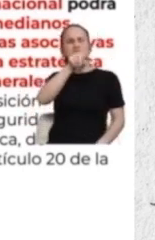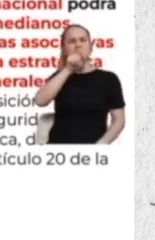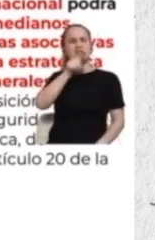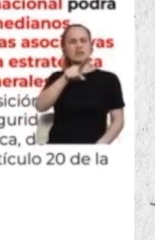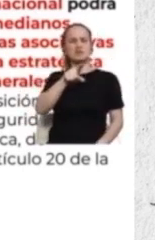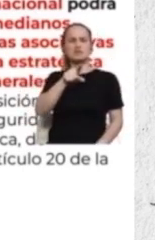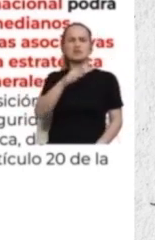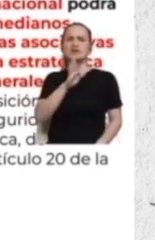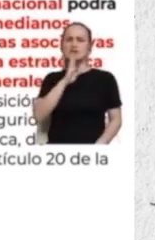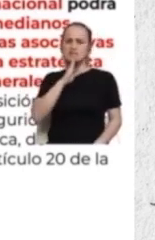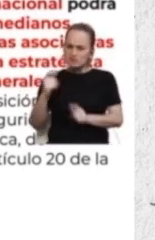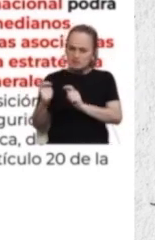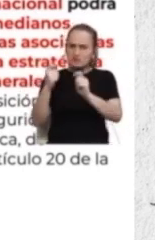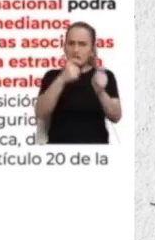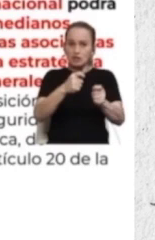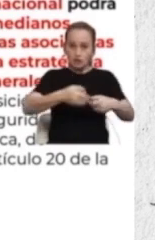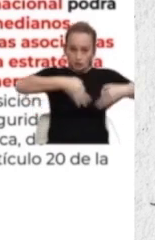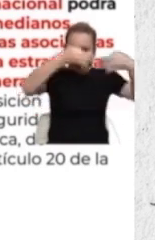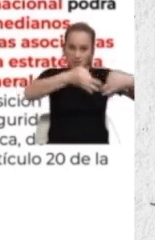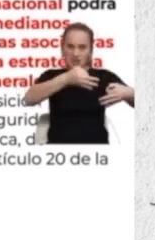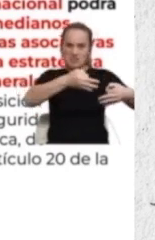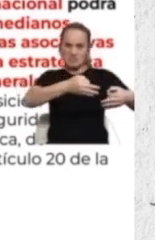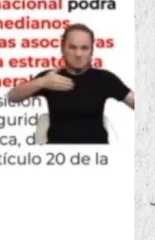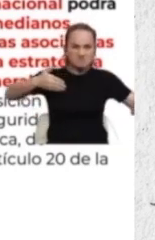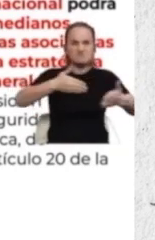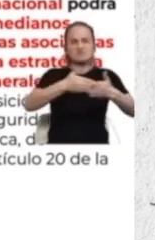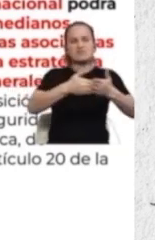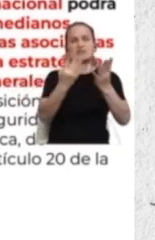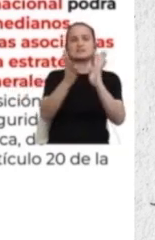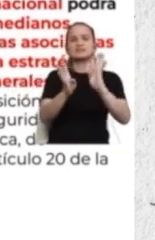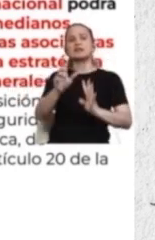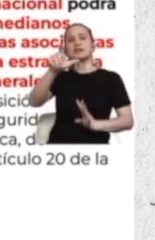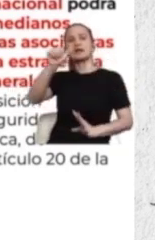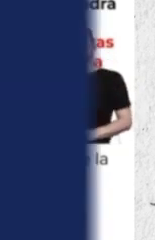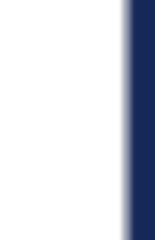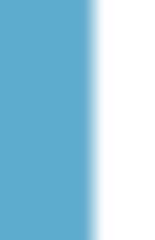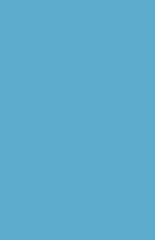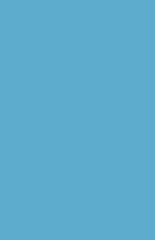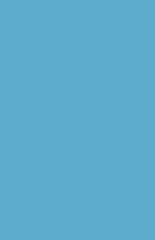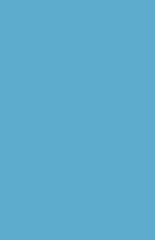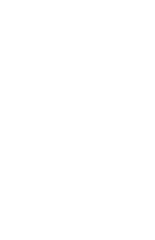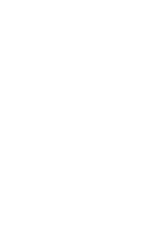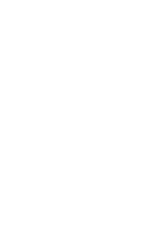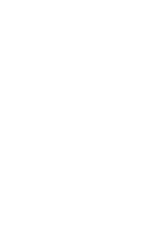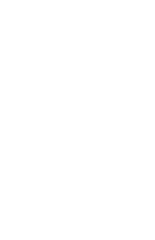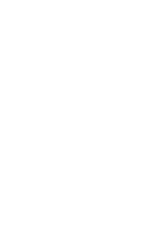quién le van a entregar? Si a los formales los persiguen, senadora Cabal, ¿a quién les van a entregar los títulos?